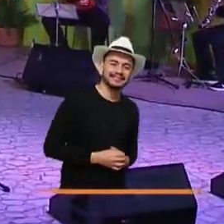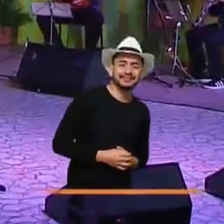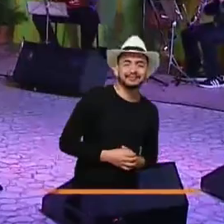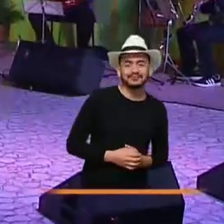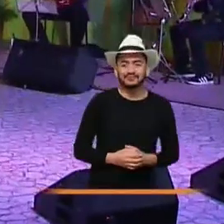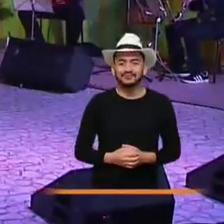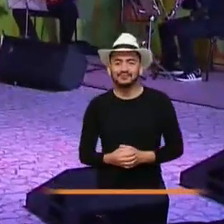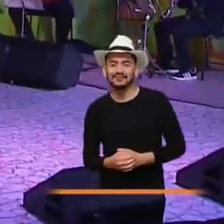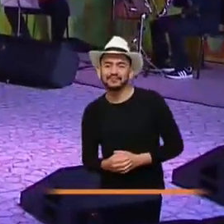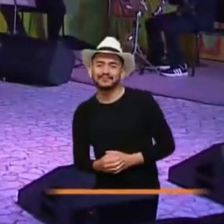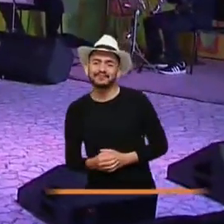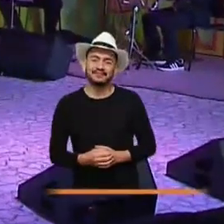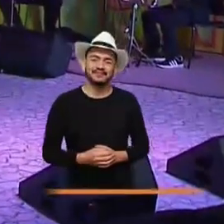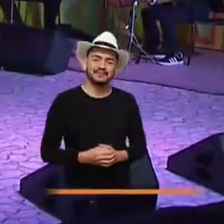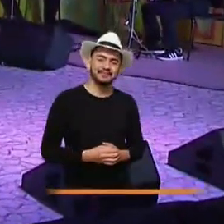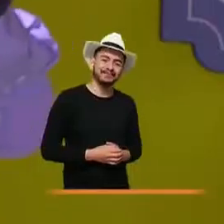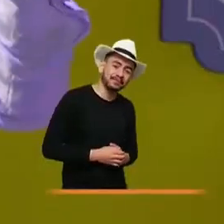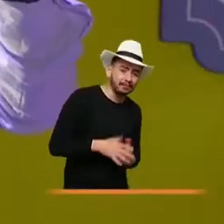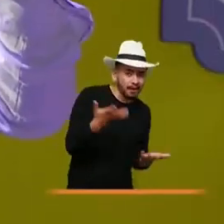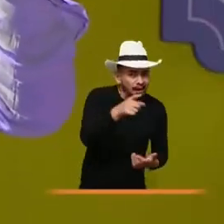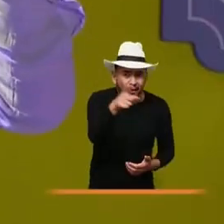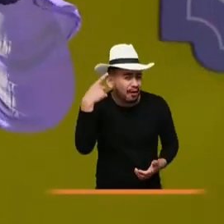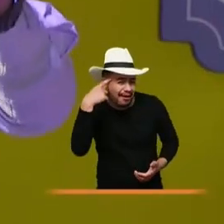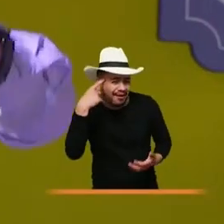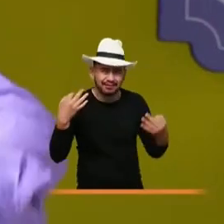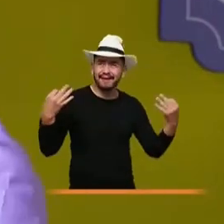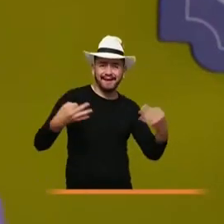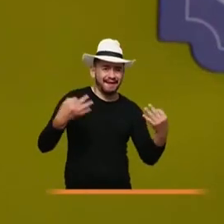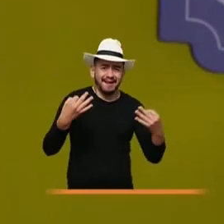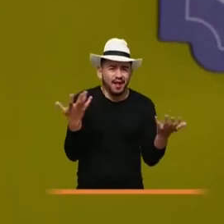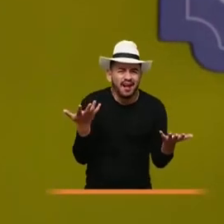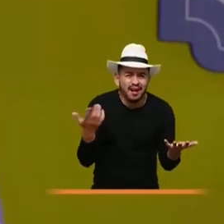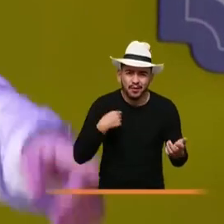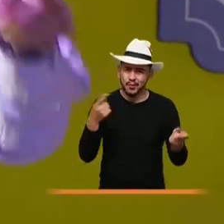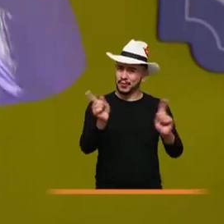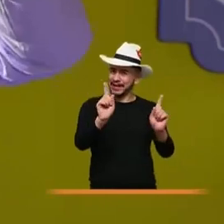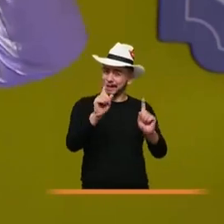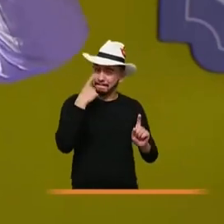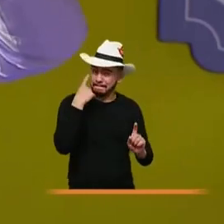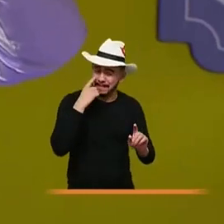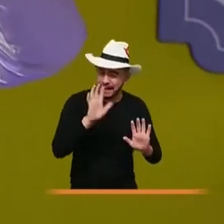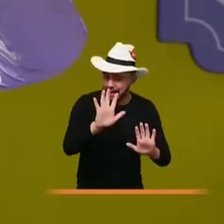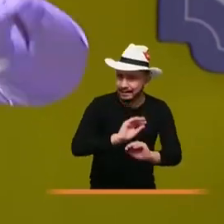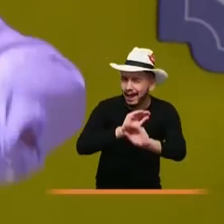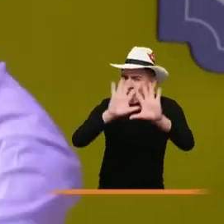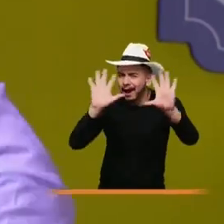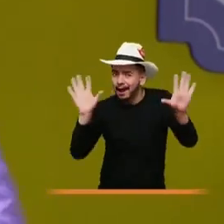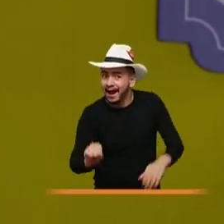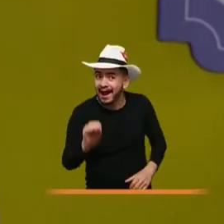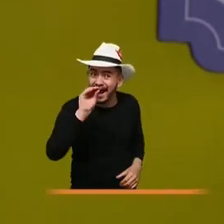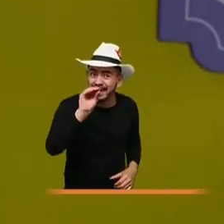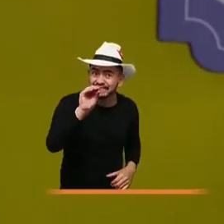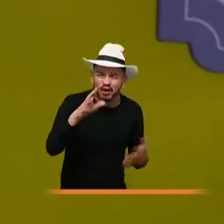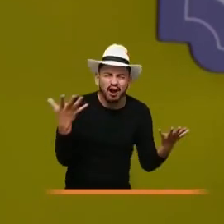no se confíe mucho y aclararle necesito porque hoy le toca